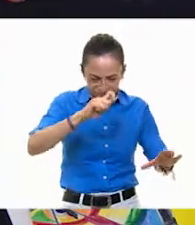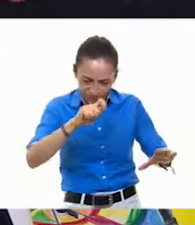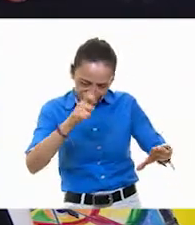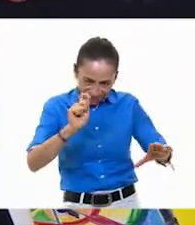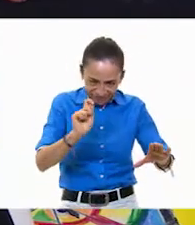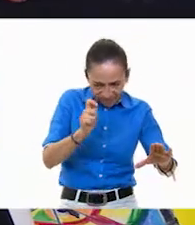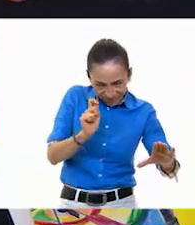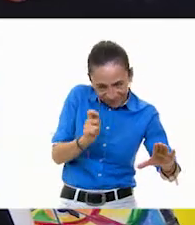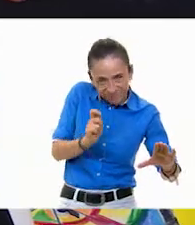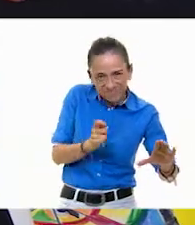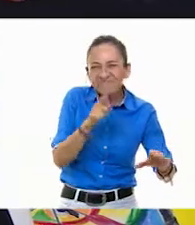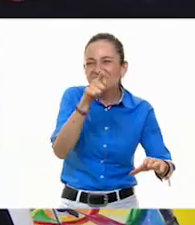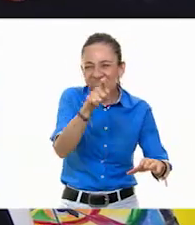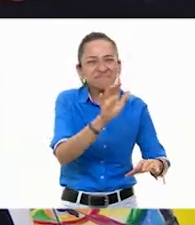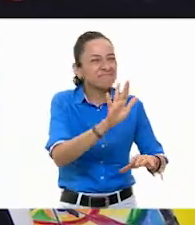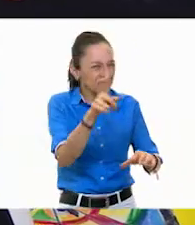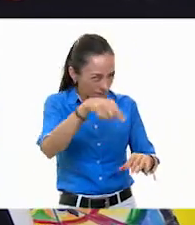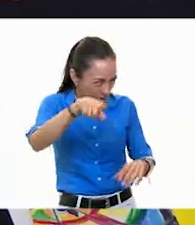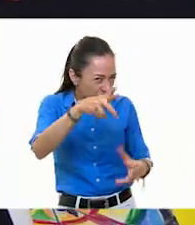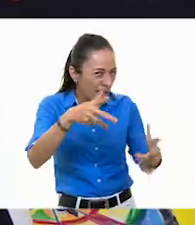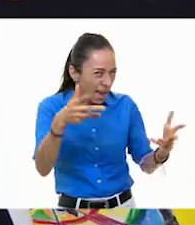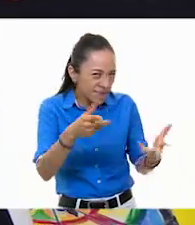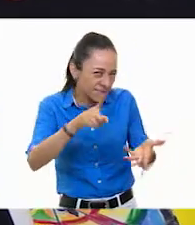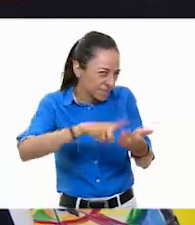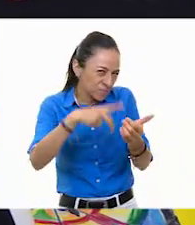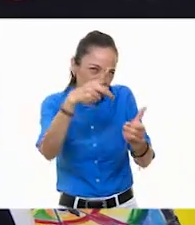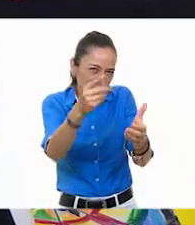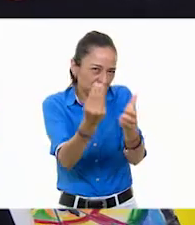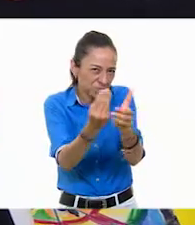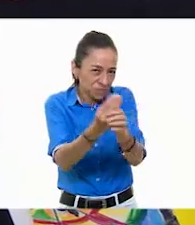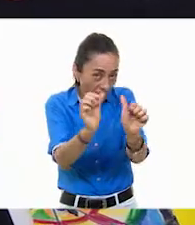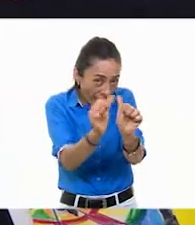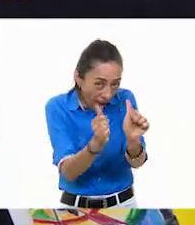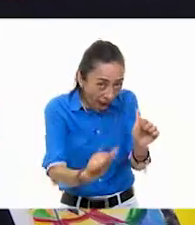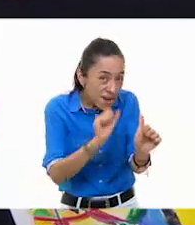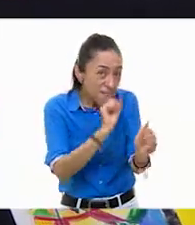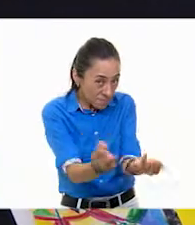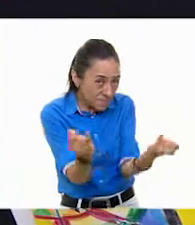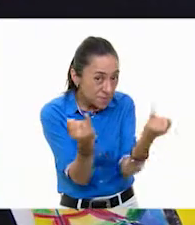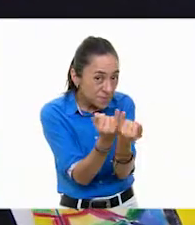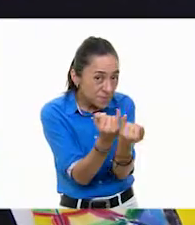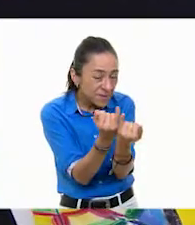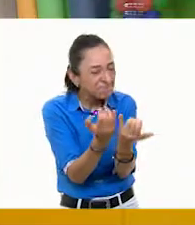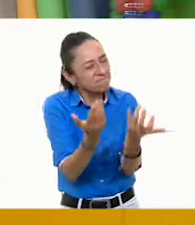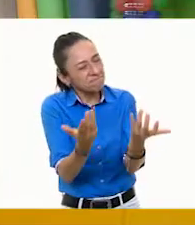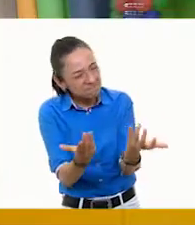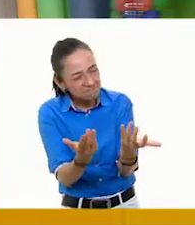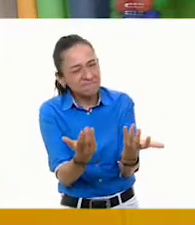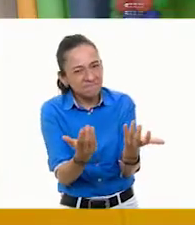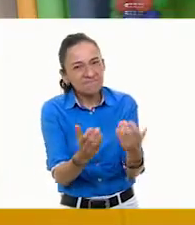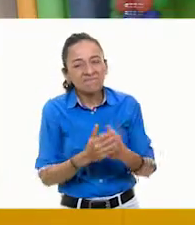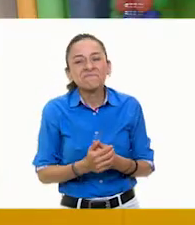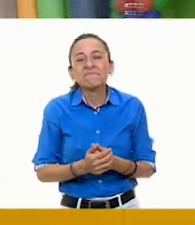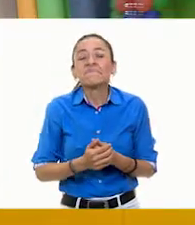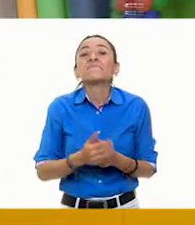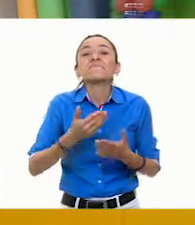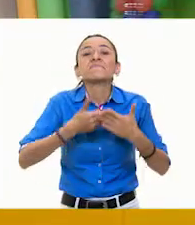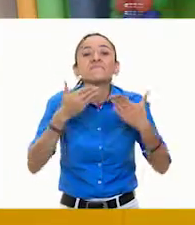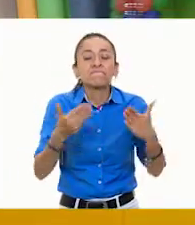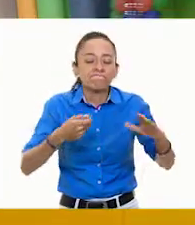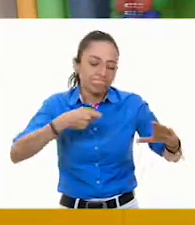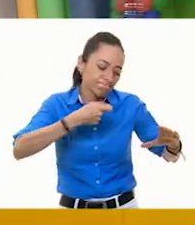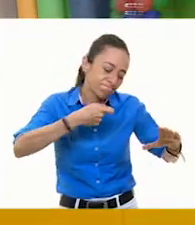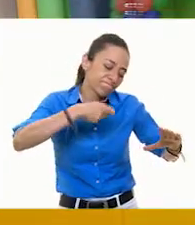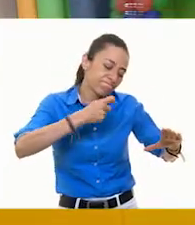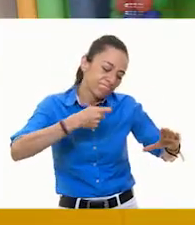ocasión, a lo mejor en sus clases también de artes. Y, bueno, dibujamos ahora nuestro sol.